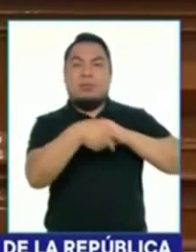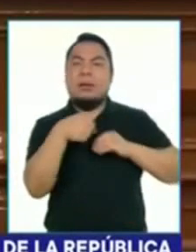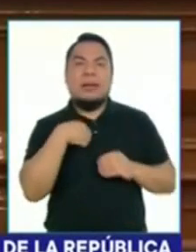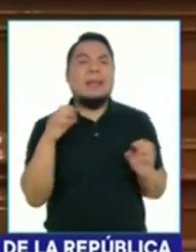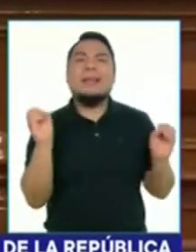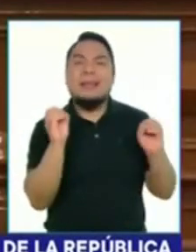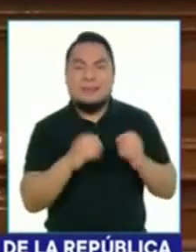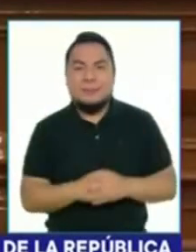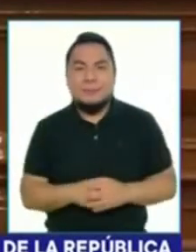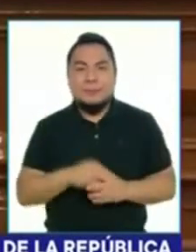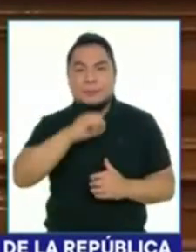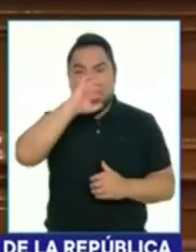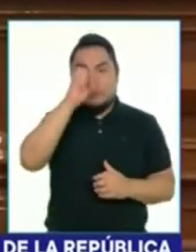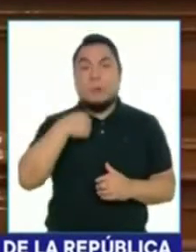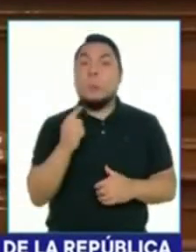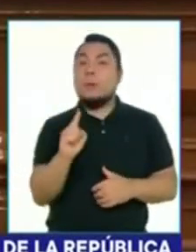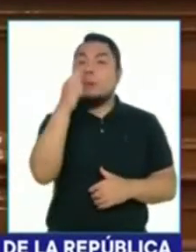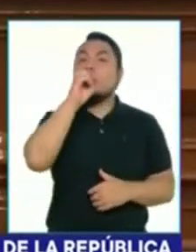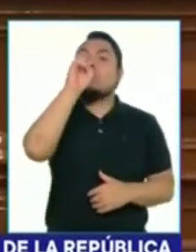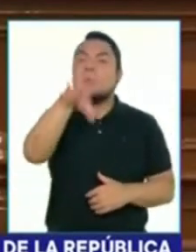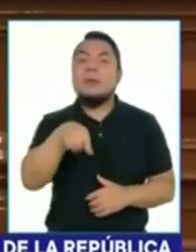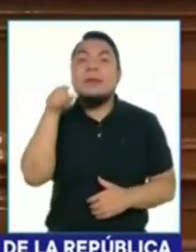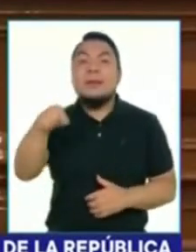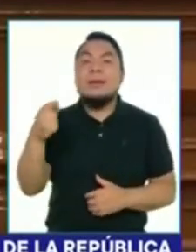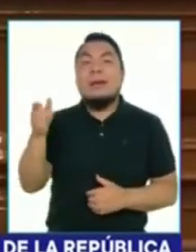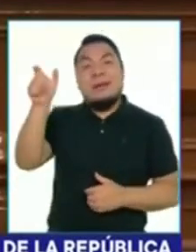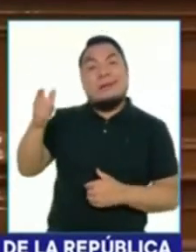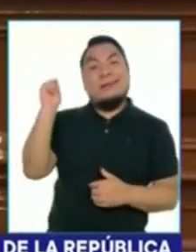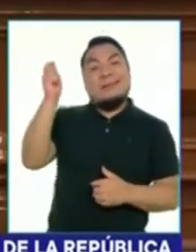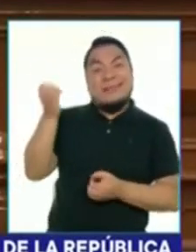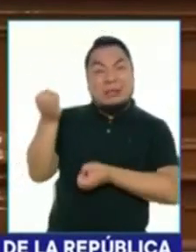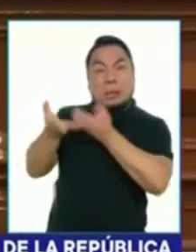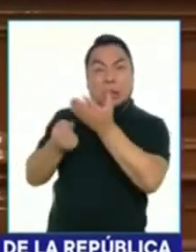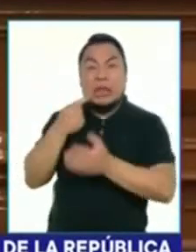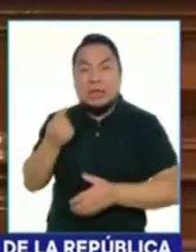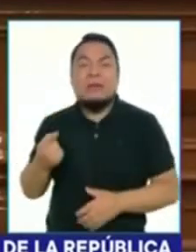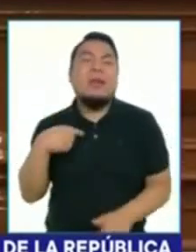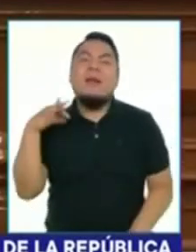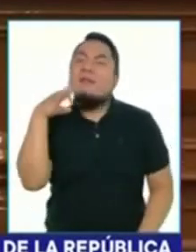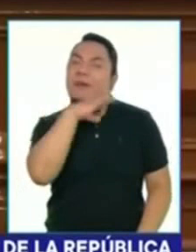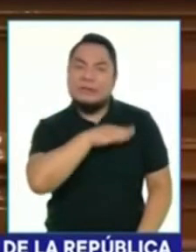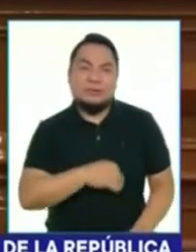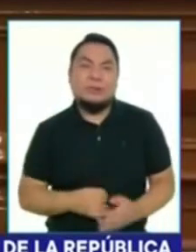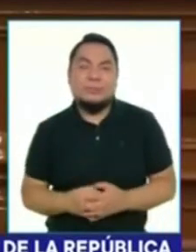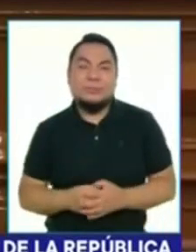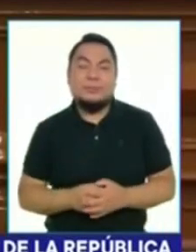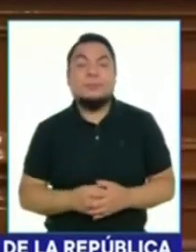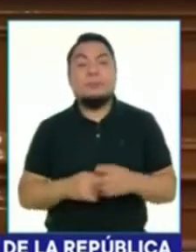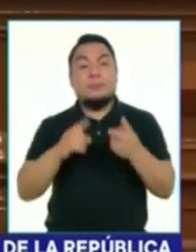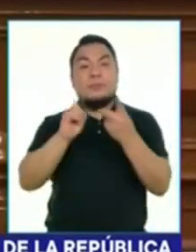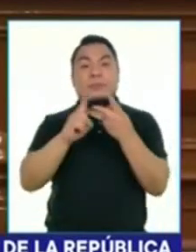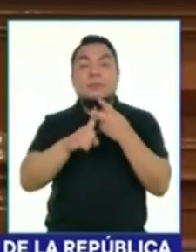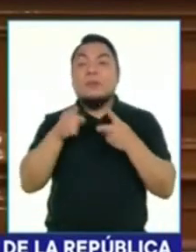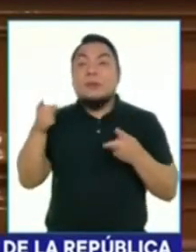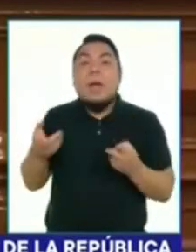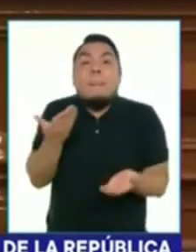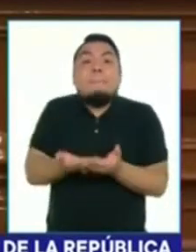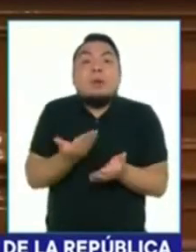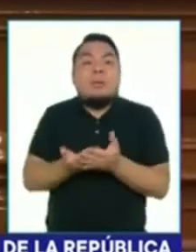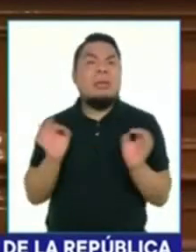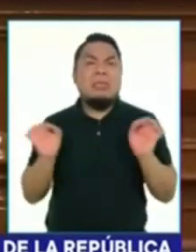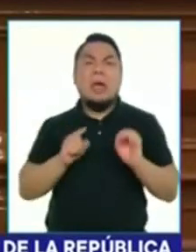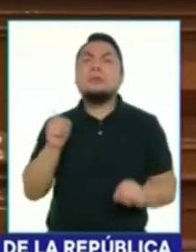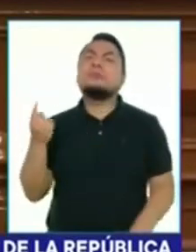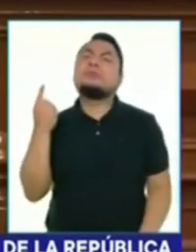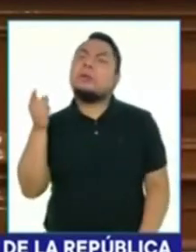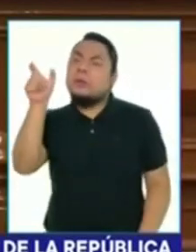En primer lugar, debo decir que son hechos falsos. En segundo lugar, no corroborados. Son hechos